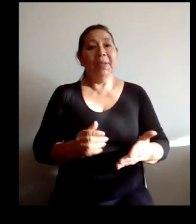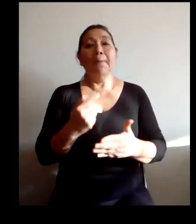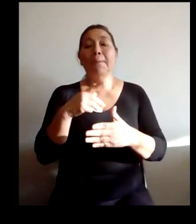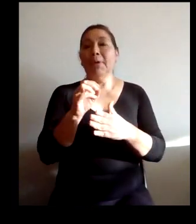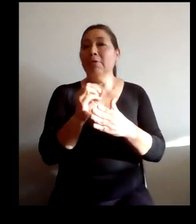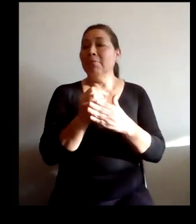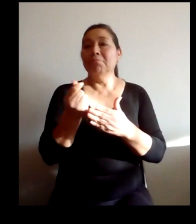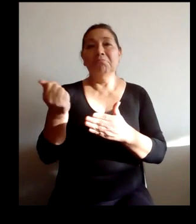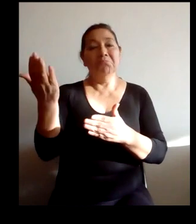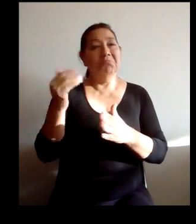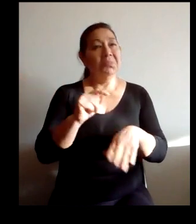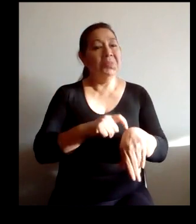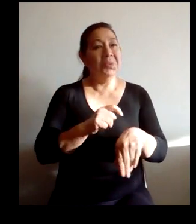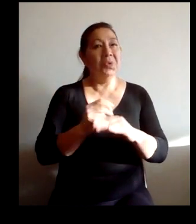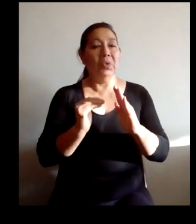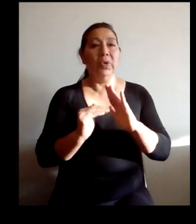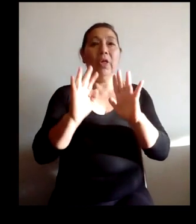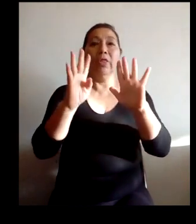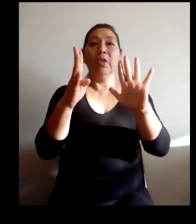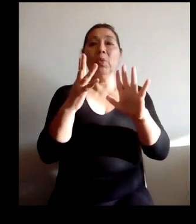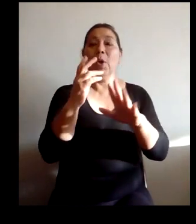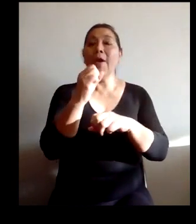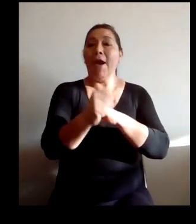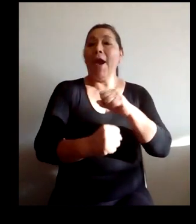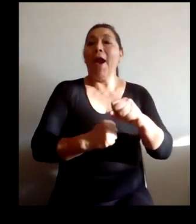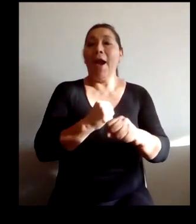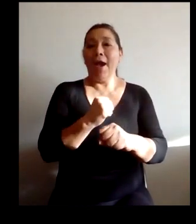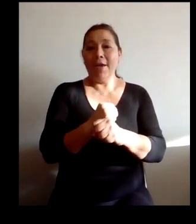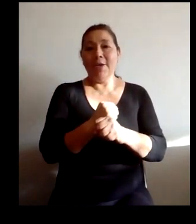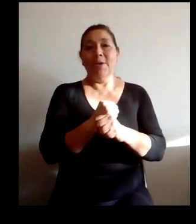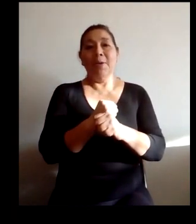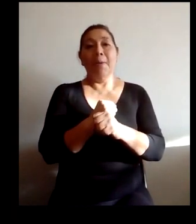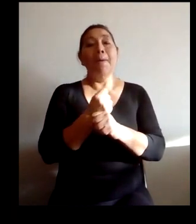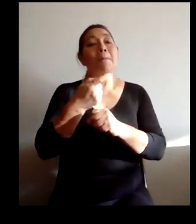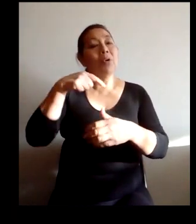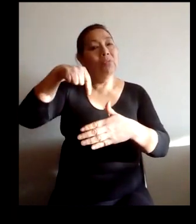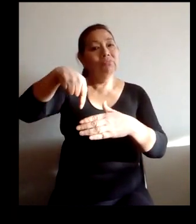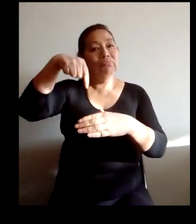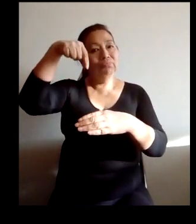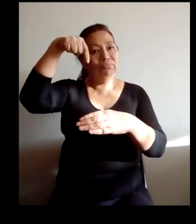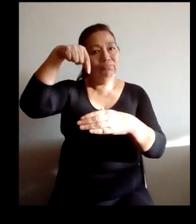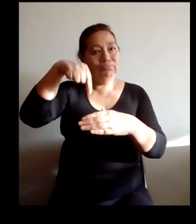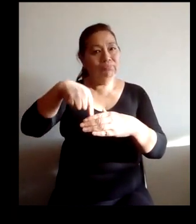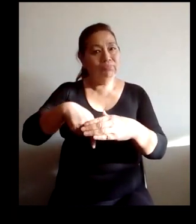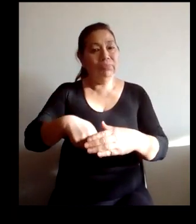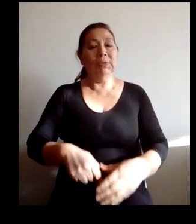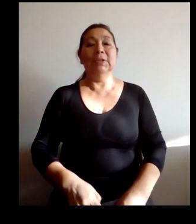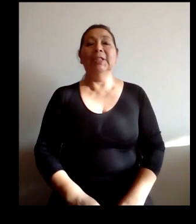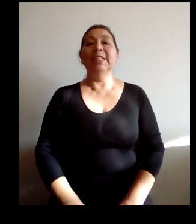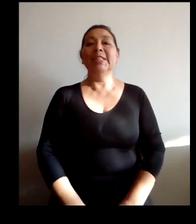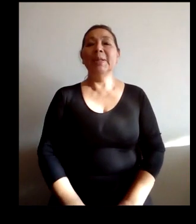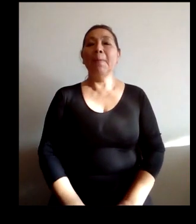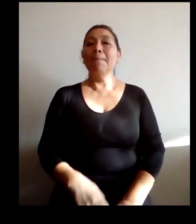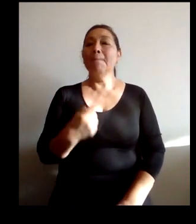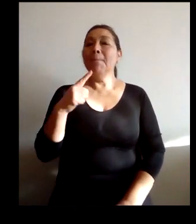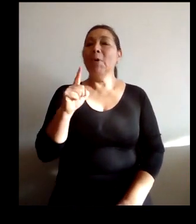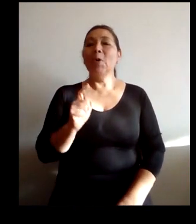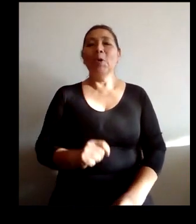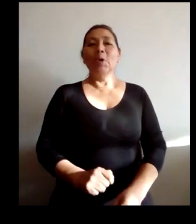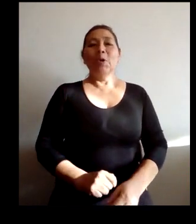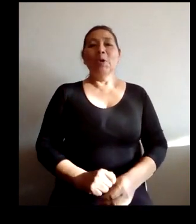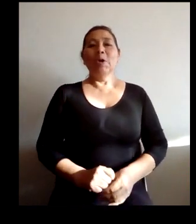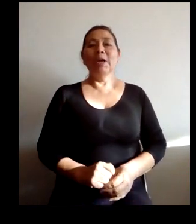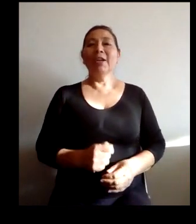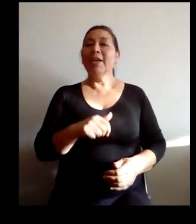sido trabajador minero con un periodo superior a los 19 años, habiendo elaborado como perforista, ayudante perforista, y